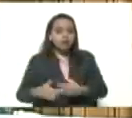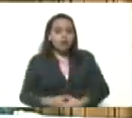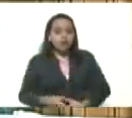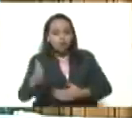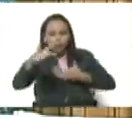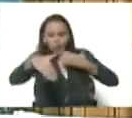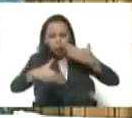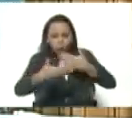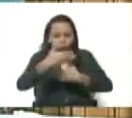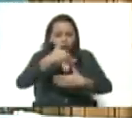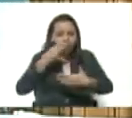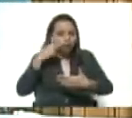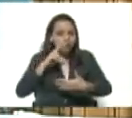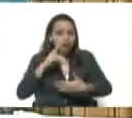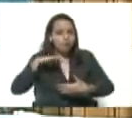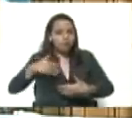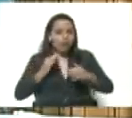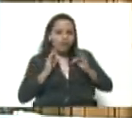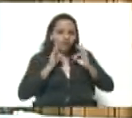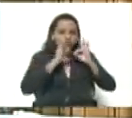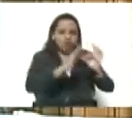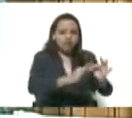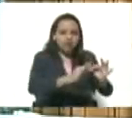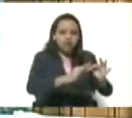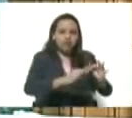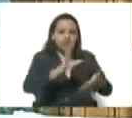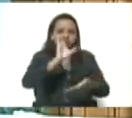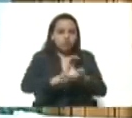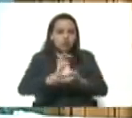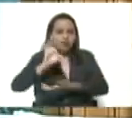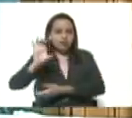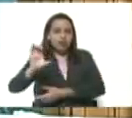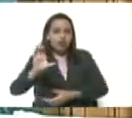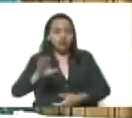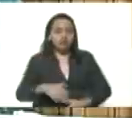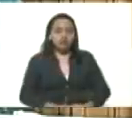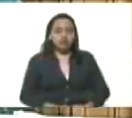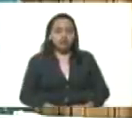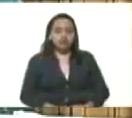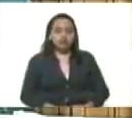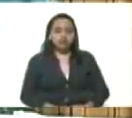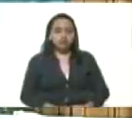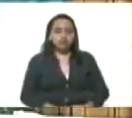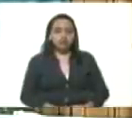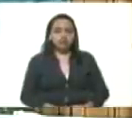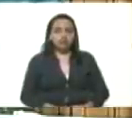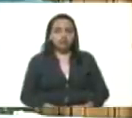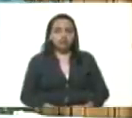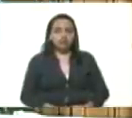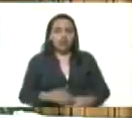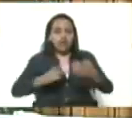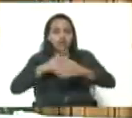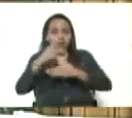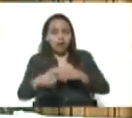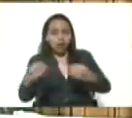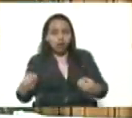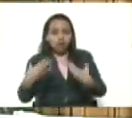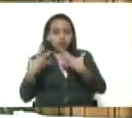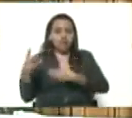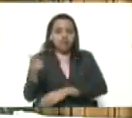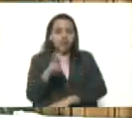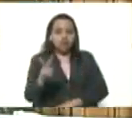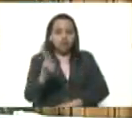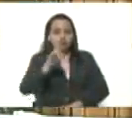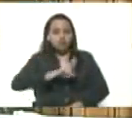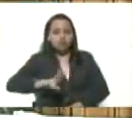trocha para infectar las ciudades y estados del país, si ese plan para infectar a Venezuela a